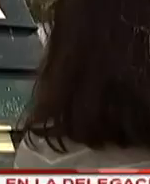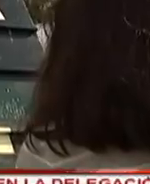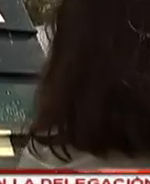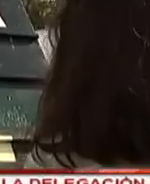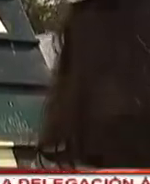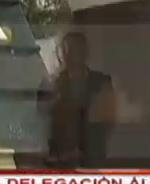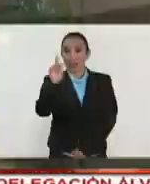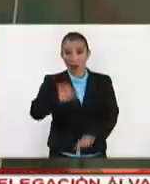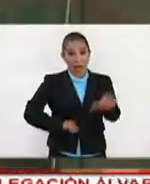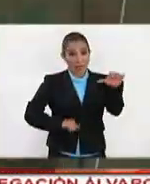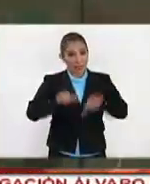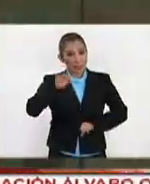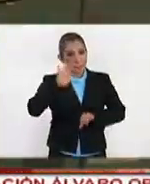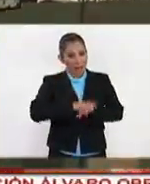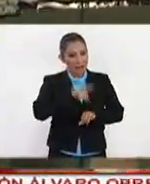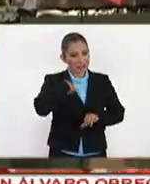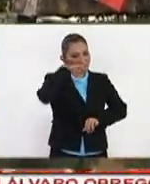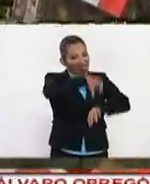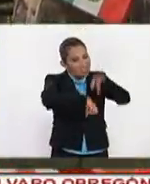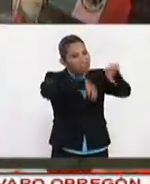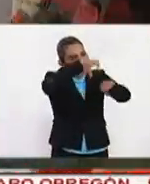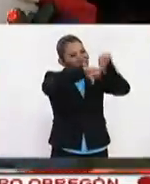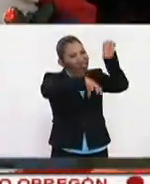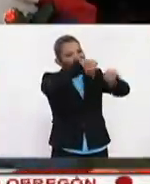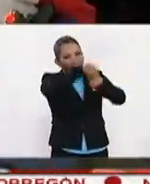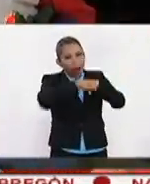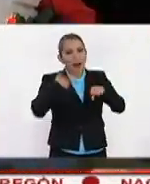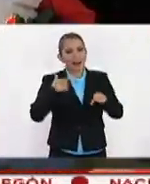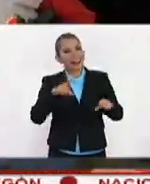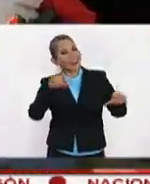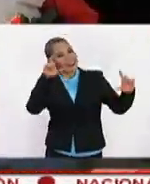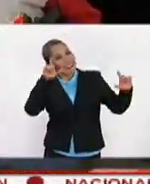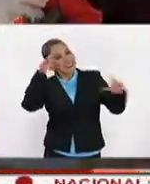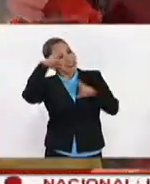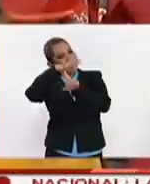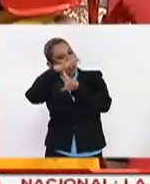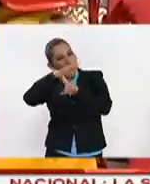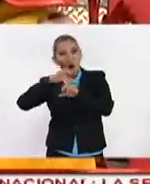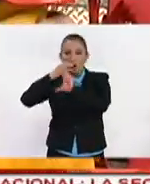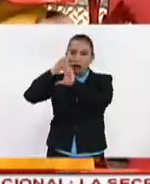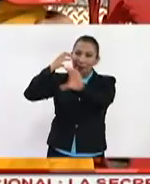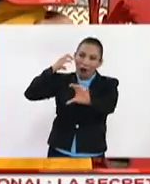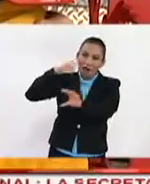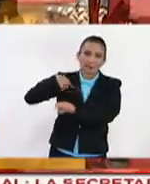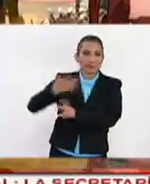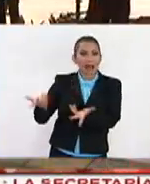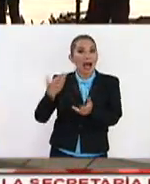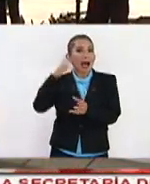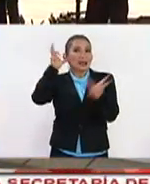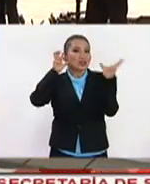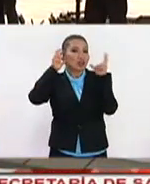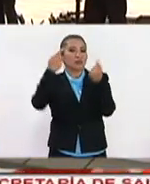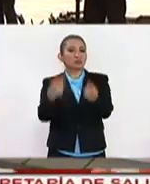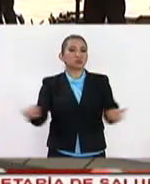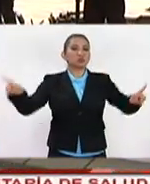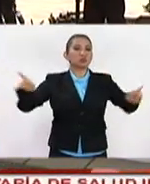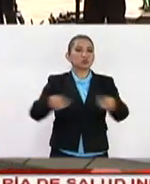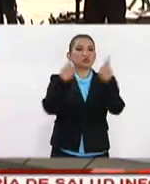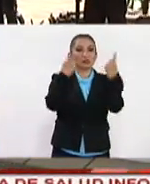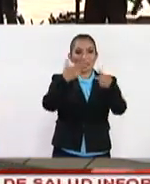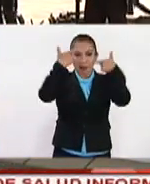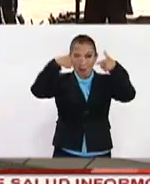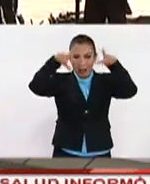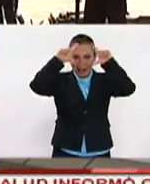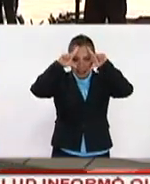Pero las actividades iban desde escalar a rapel, posar en helicópteros o camiones, hasta escuchar a la Orquesta Sinfónica